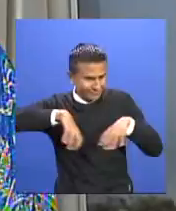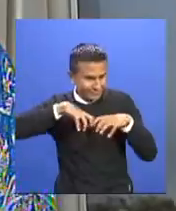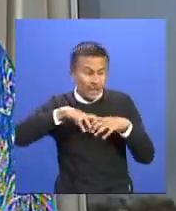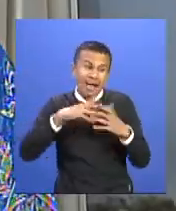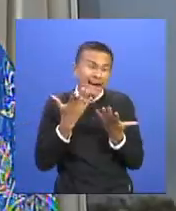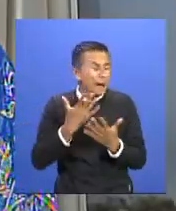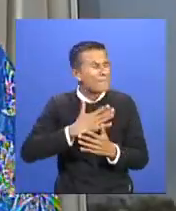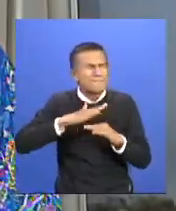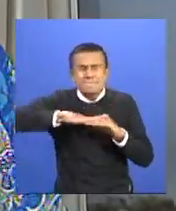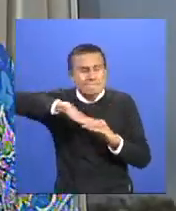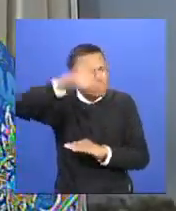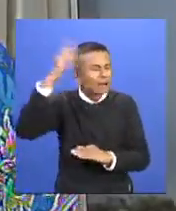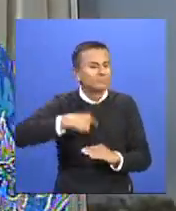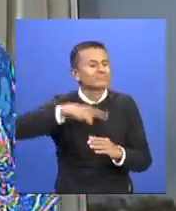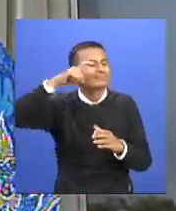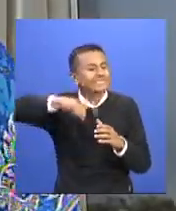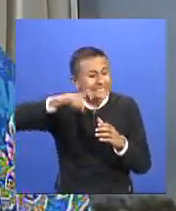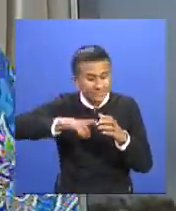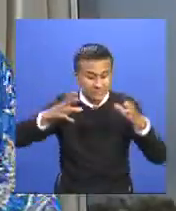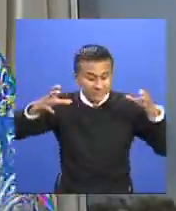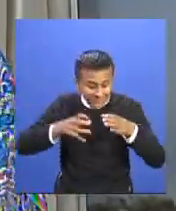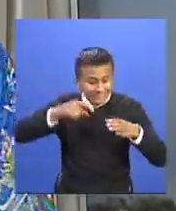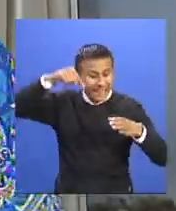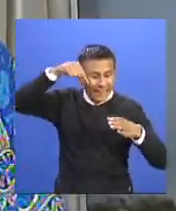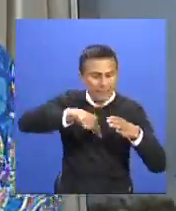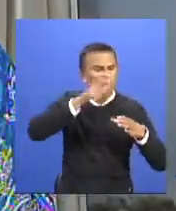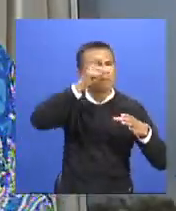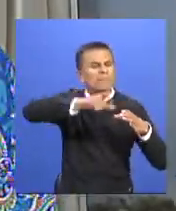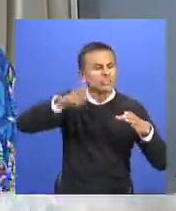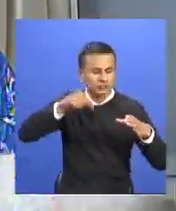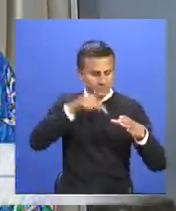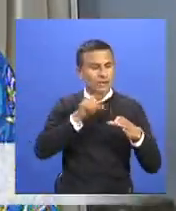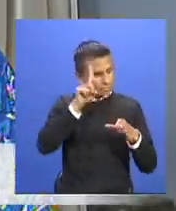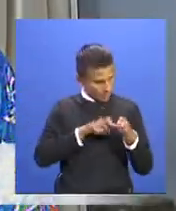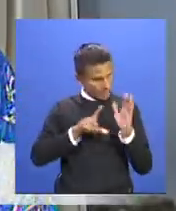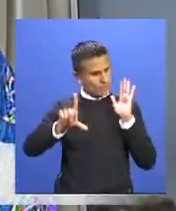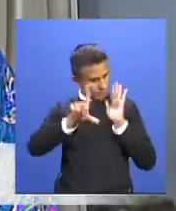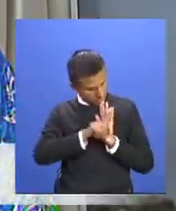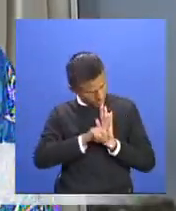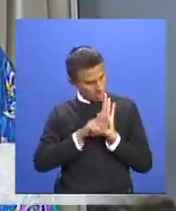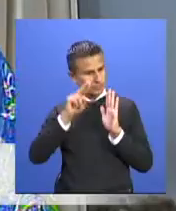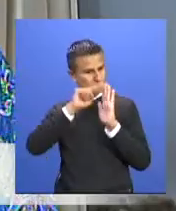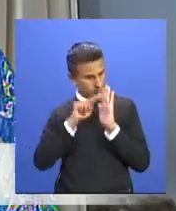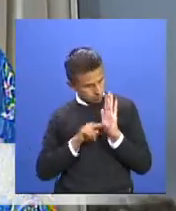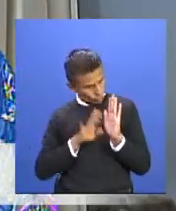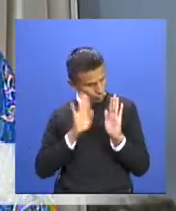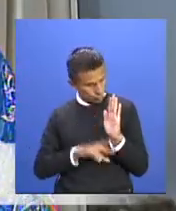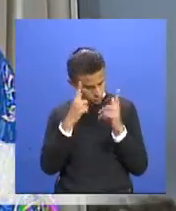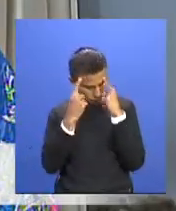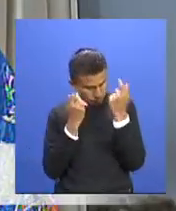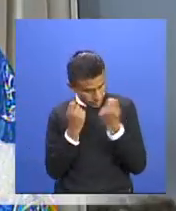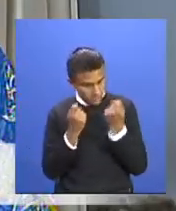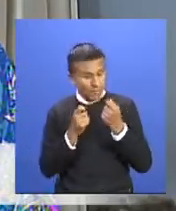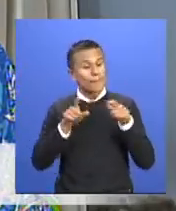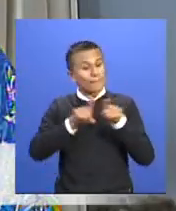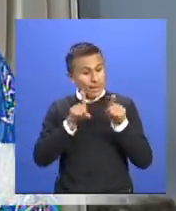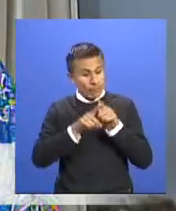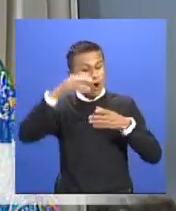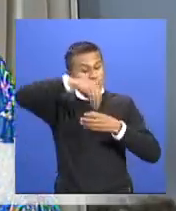también yo necesito tener toda una vinculación legal, una vinculación